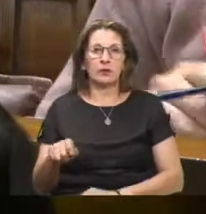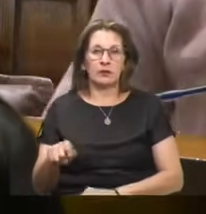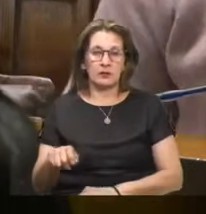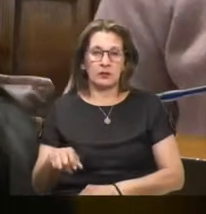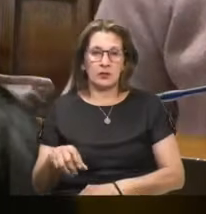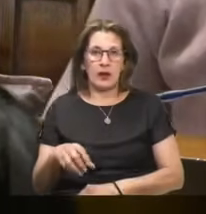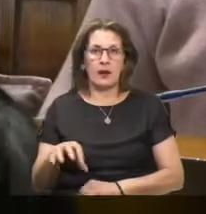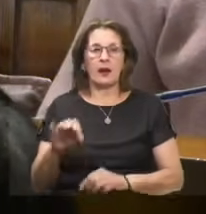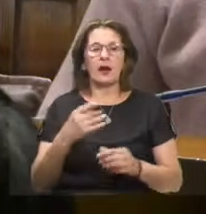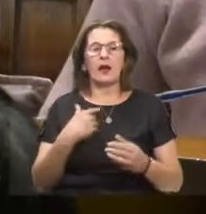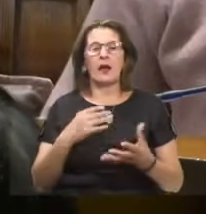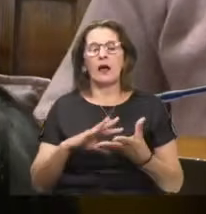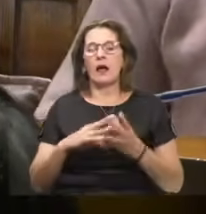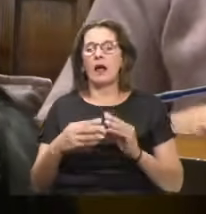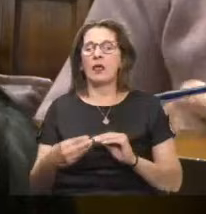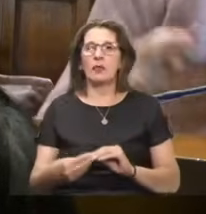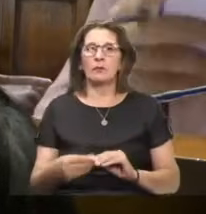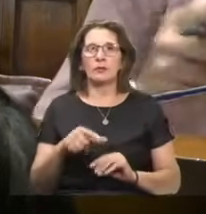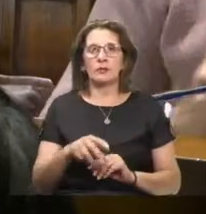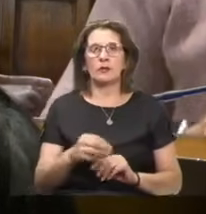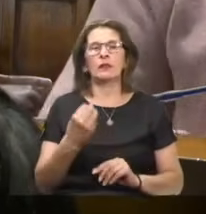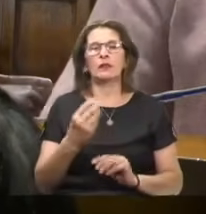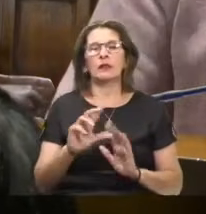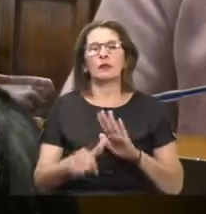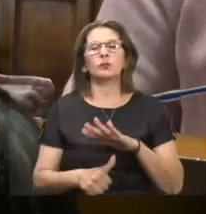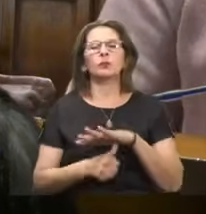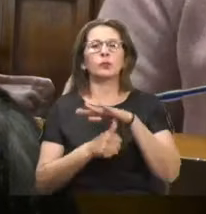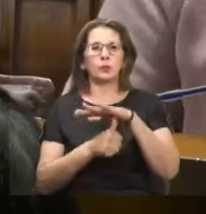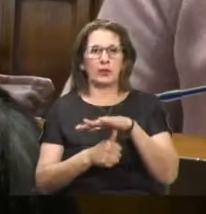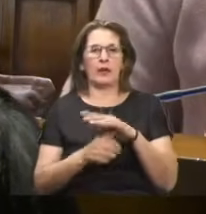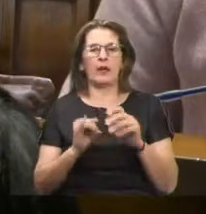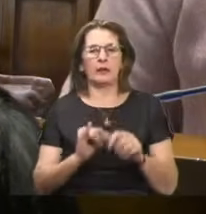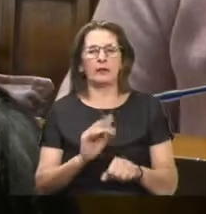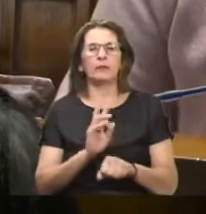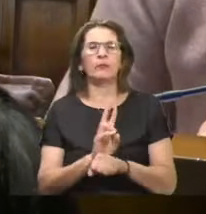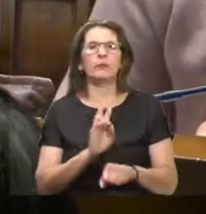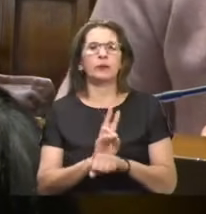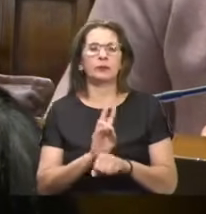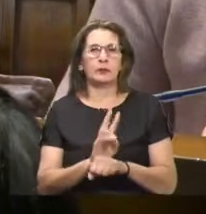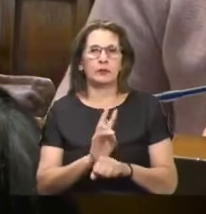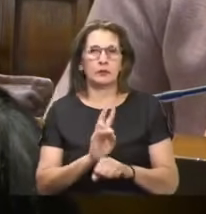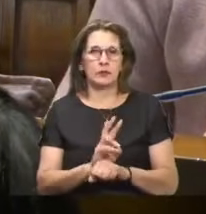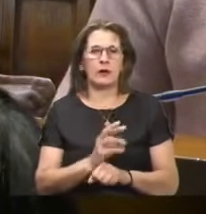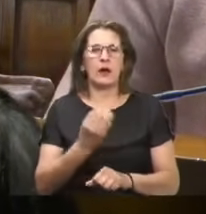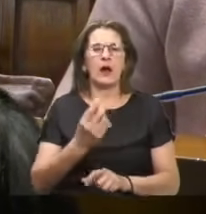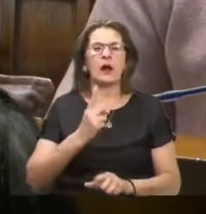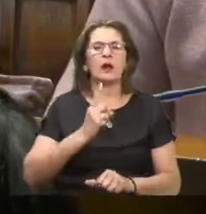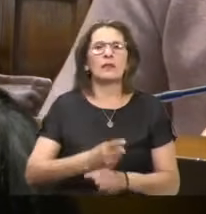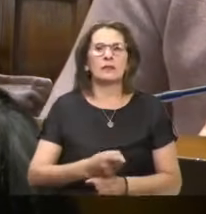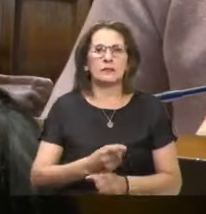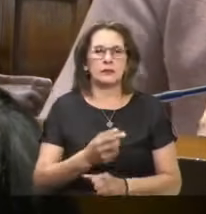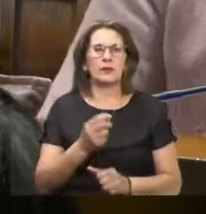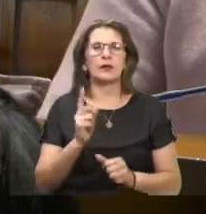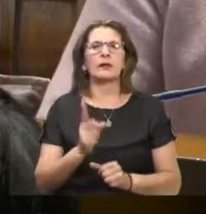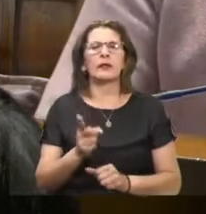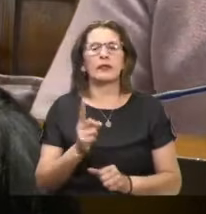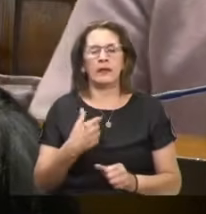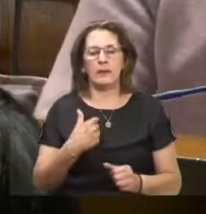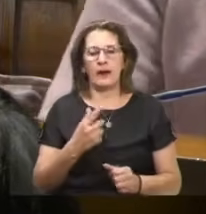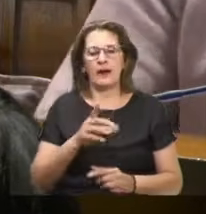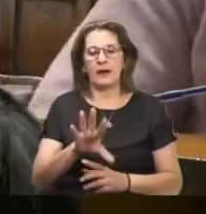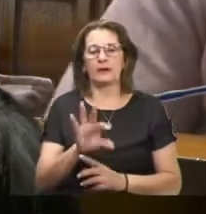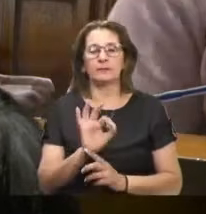la adopción de una posición de tutela y protección frente a las decisiones que se deban adoptar